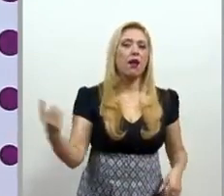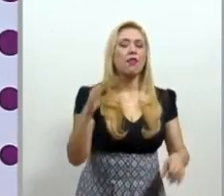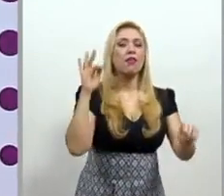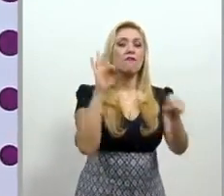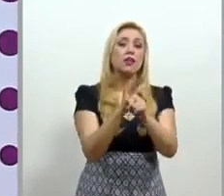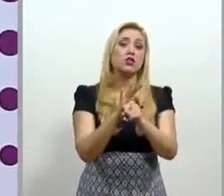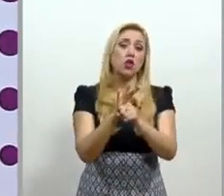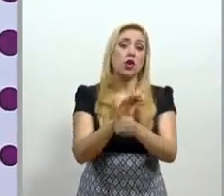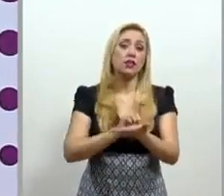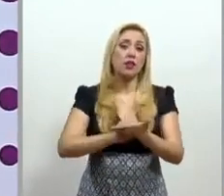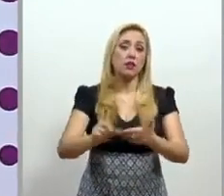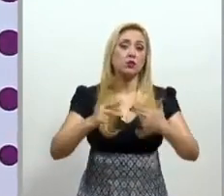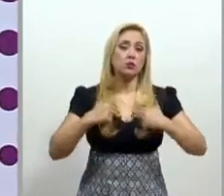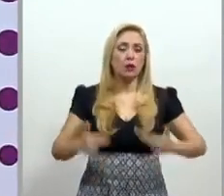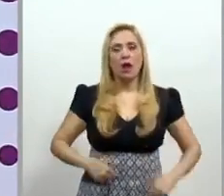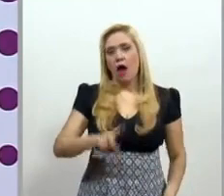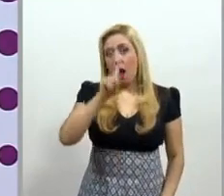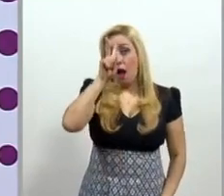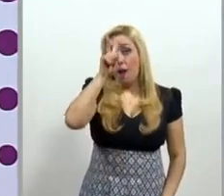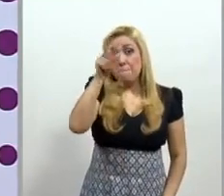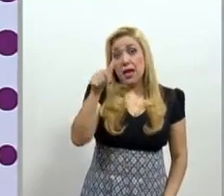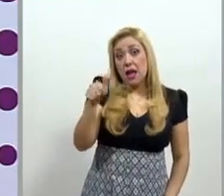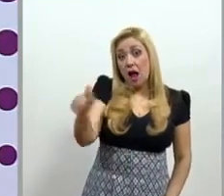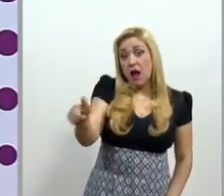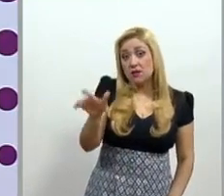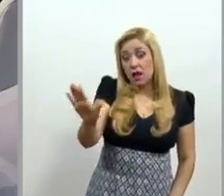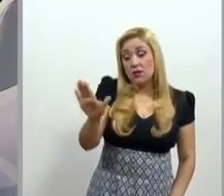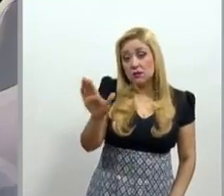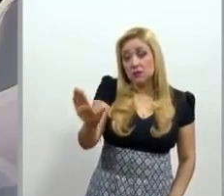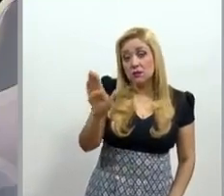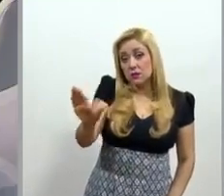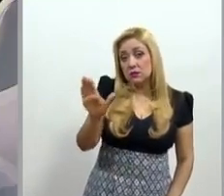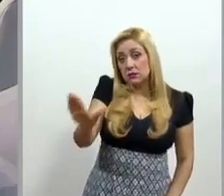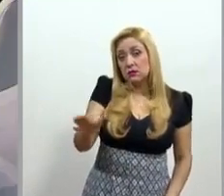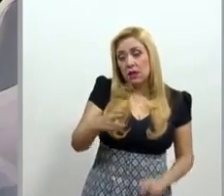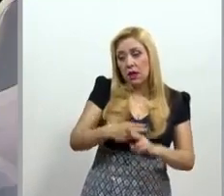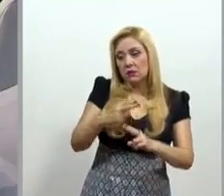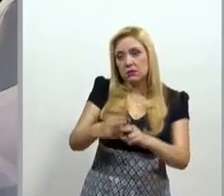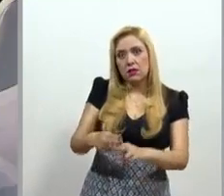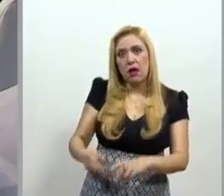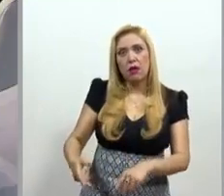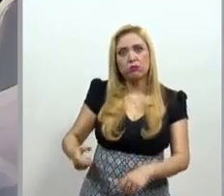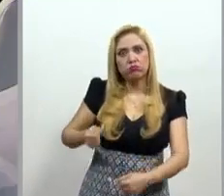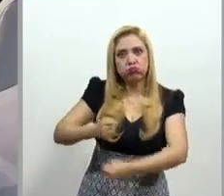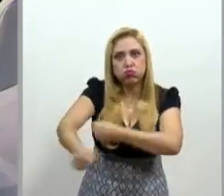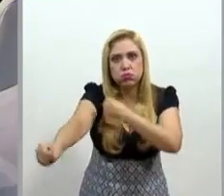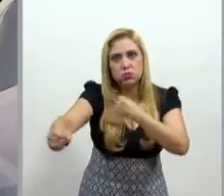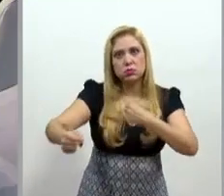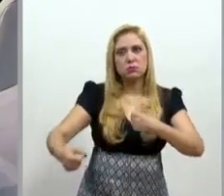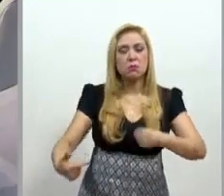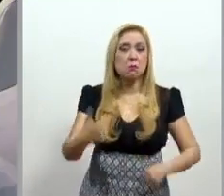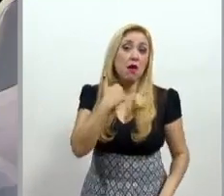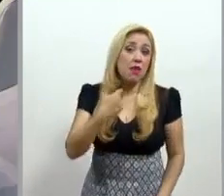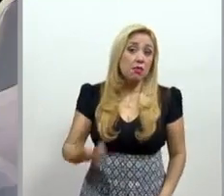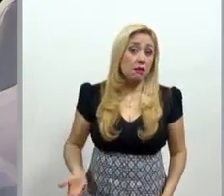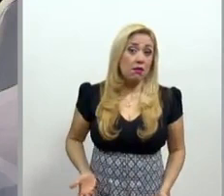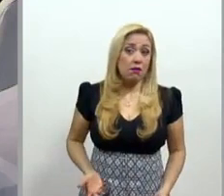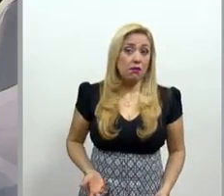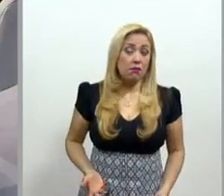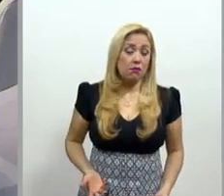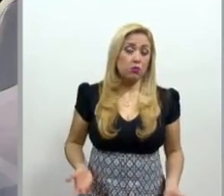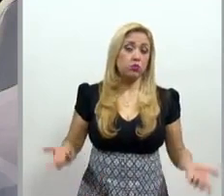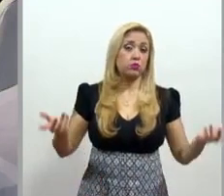y en específico las amenazas que sufren, no solo amenazas, sino daños en su persona e incluso para su vida, los defensores en